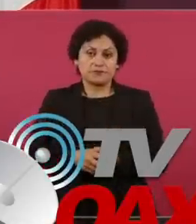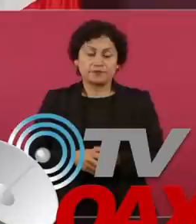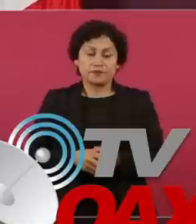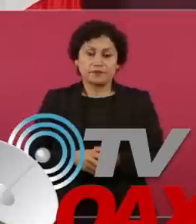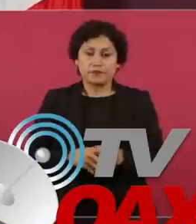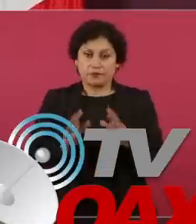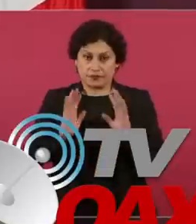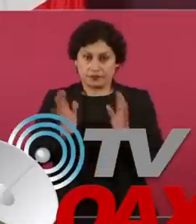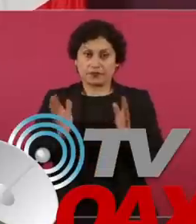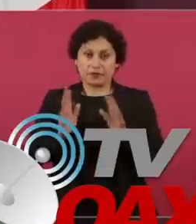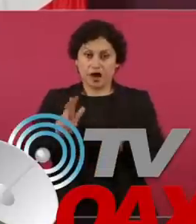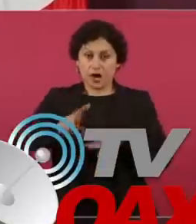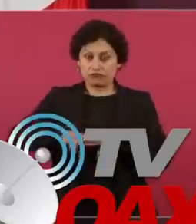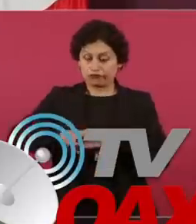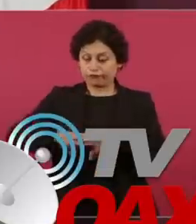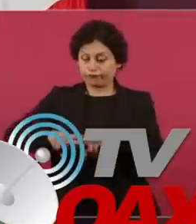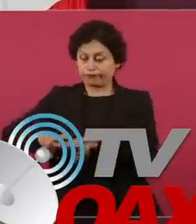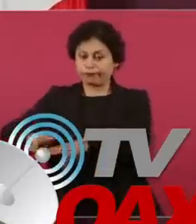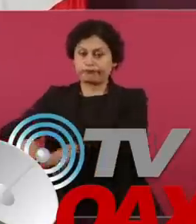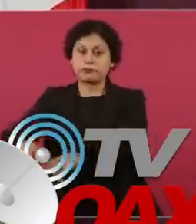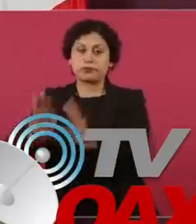Ya está la vía.